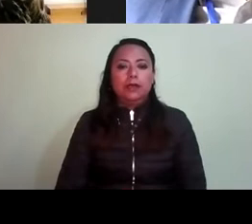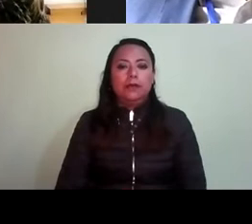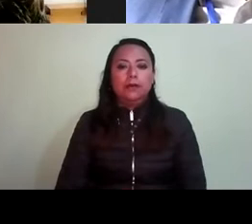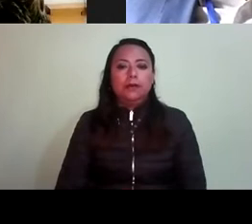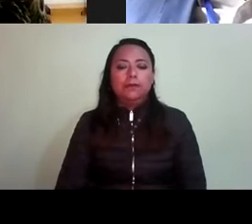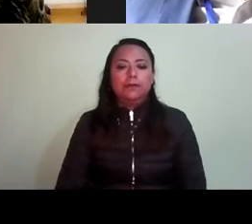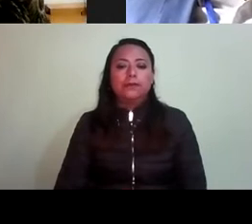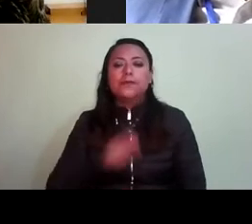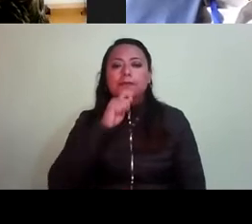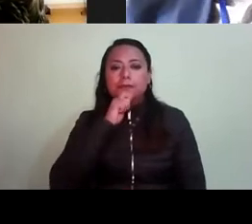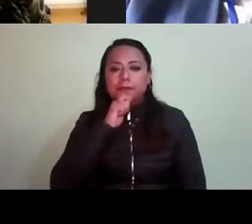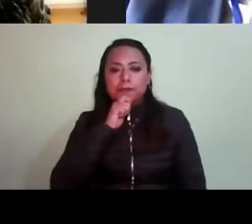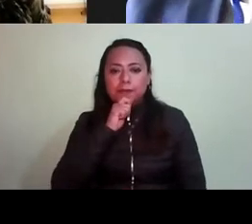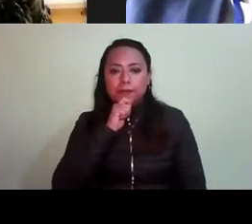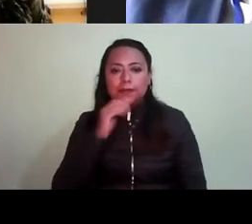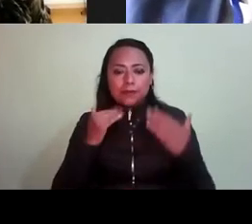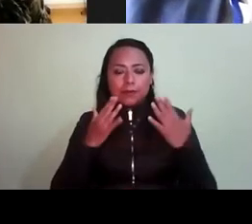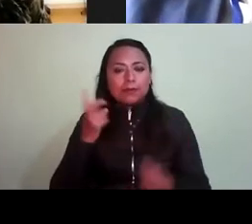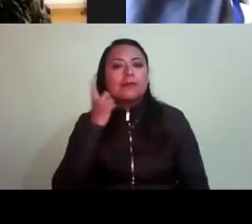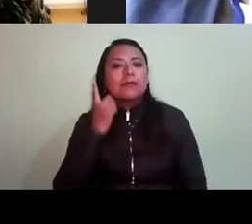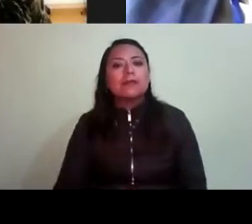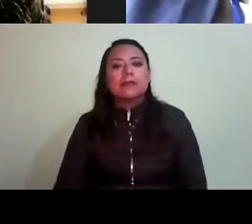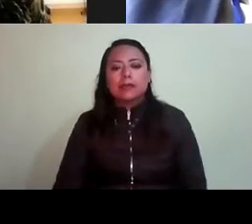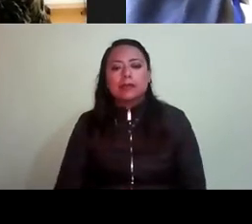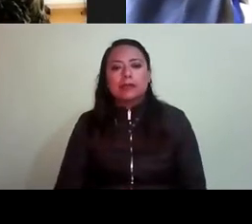No tiene sonido, diputado.